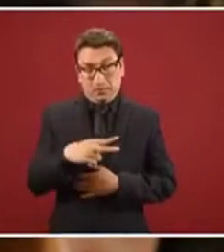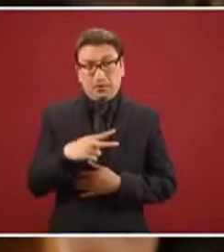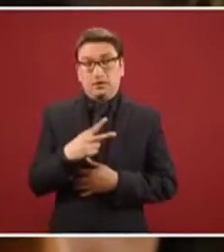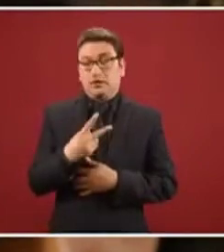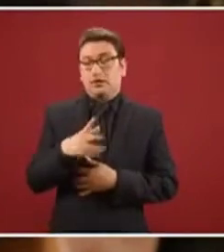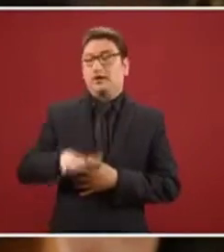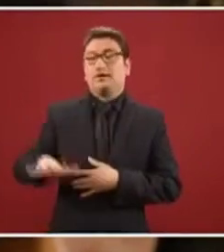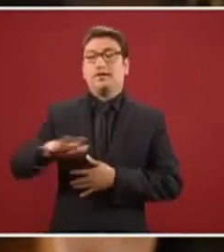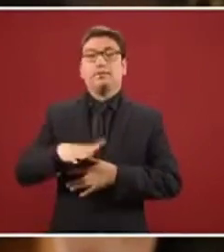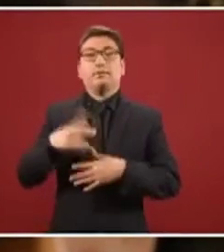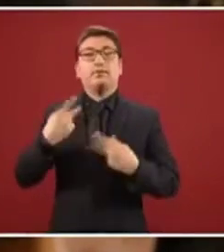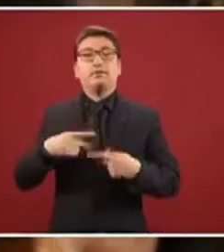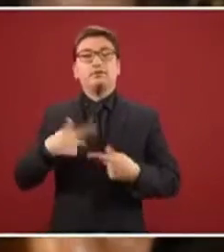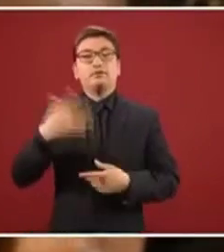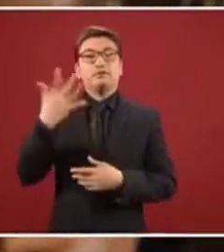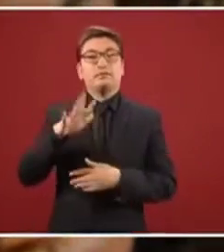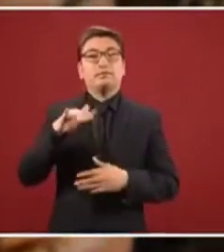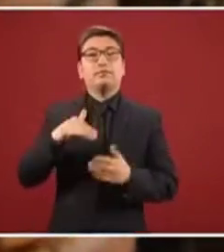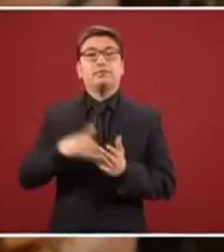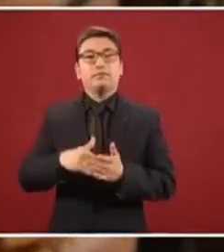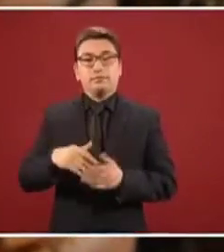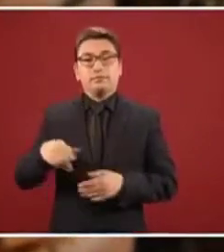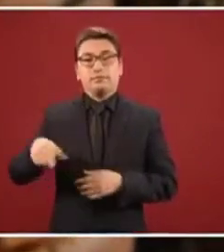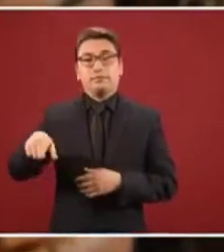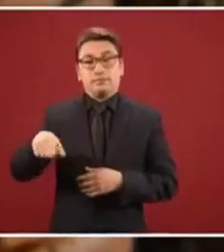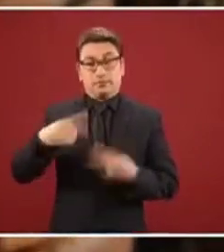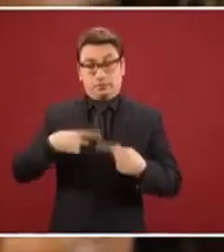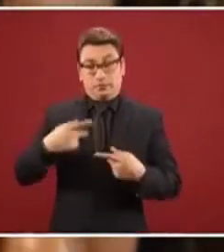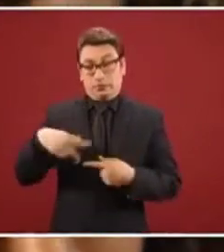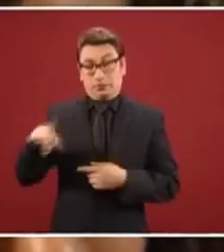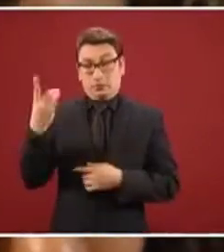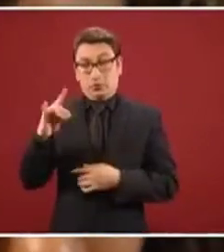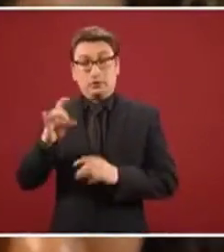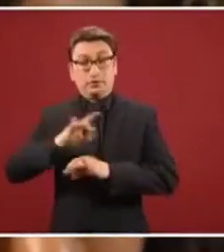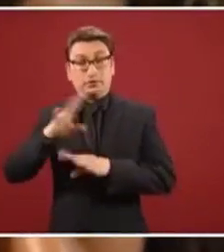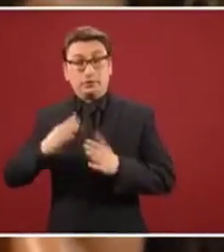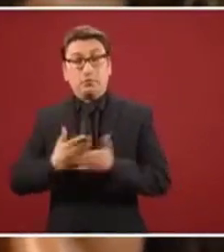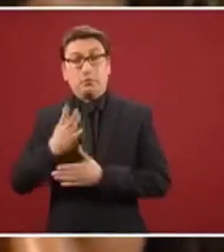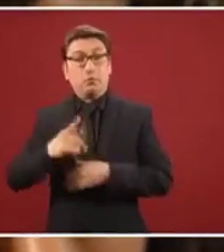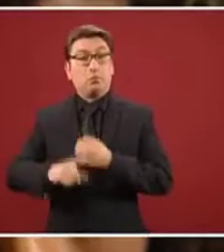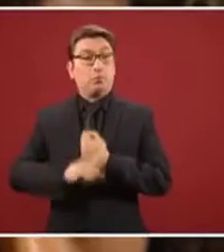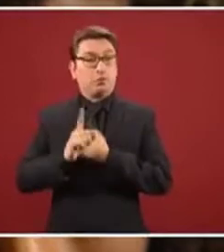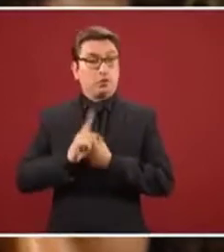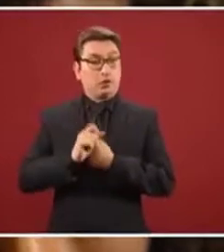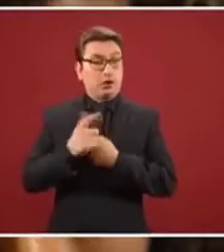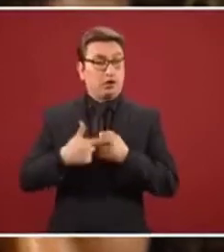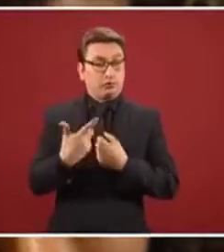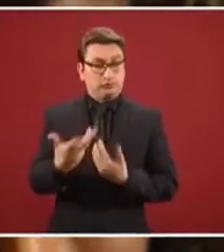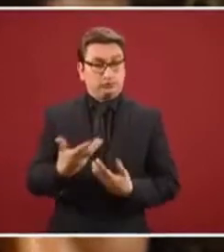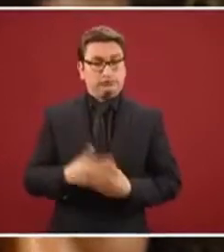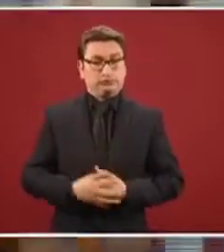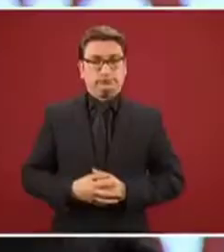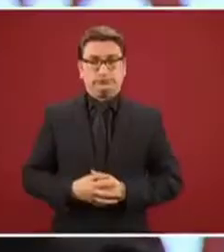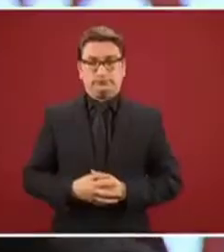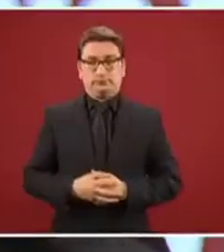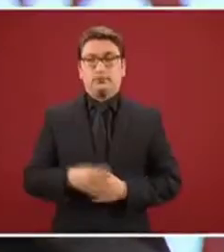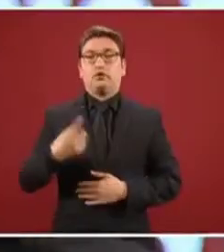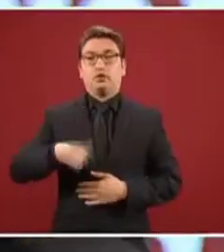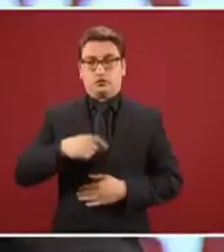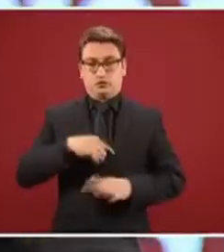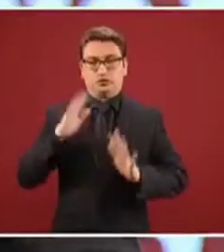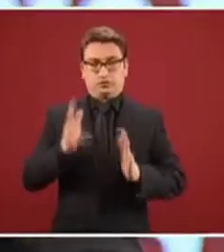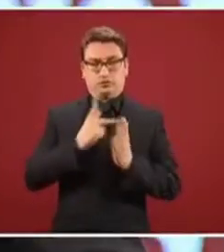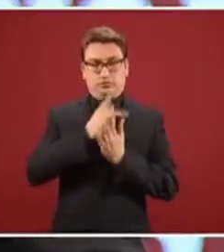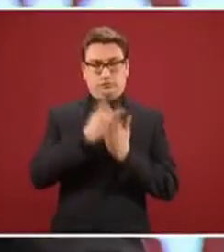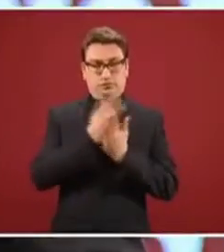los 10,000 compatriotas, bueno, en caso de que hubiera una situación todavía más adversa a la que estamos viendo ahorita. Tenemos ya un plan